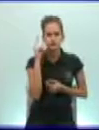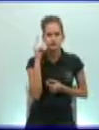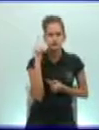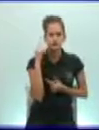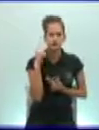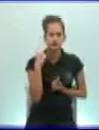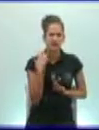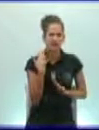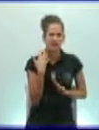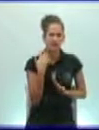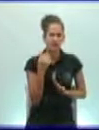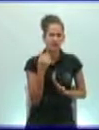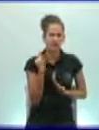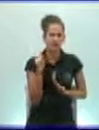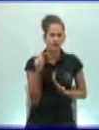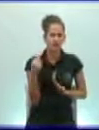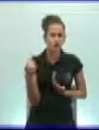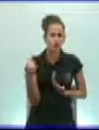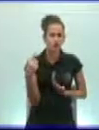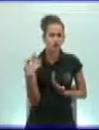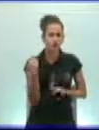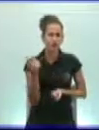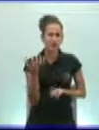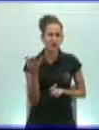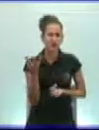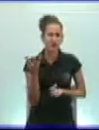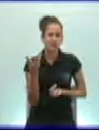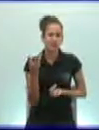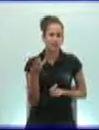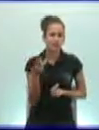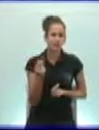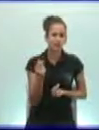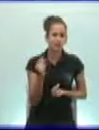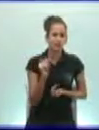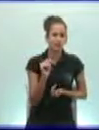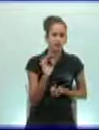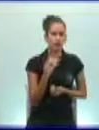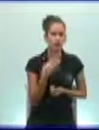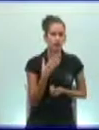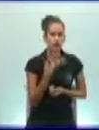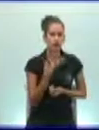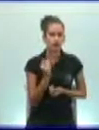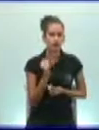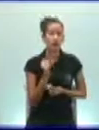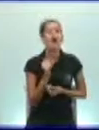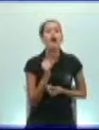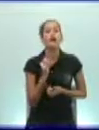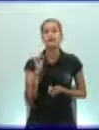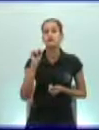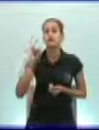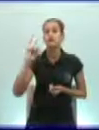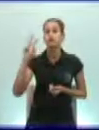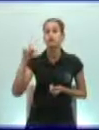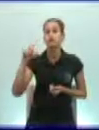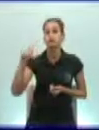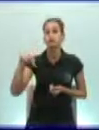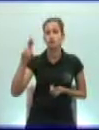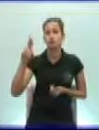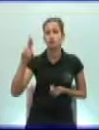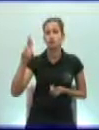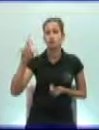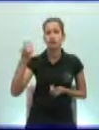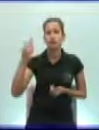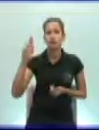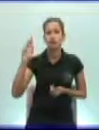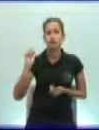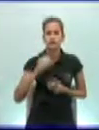sujeto, el cimarrón. ¿En qué número está expresado? Por supuesto, número singular. Y si tuviéramos que sustituirlo,